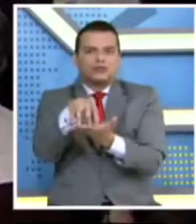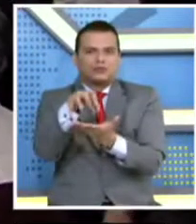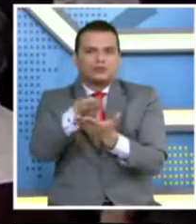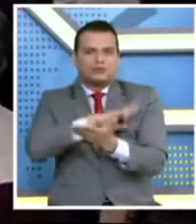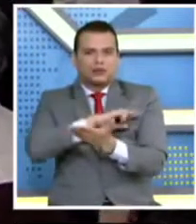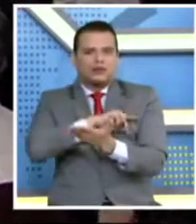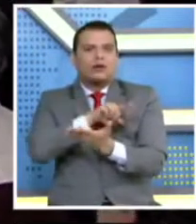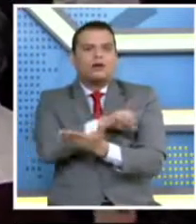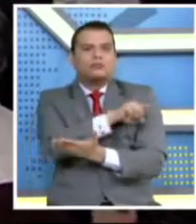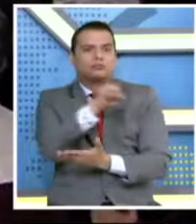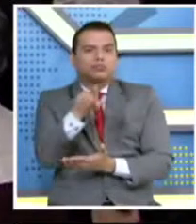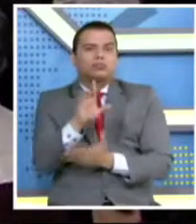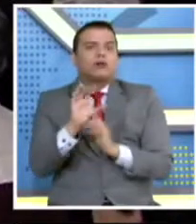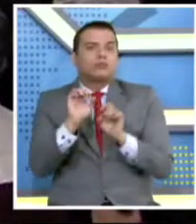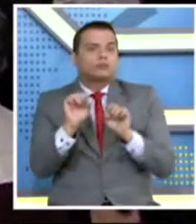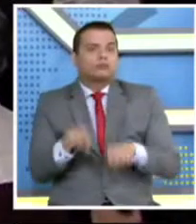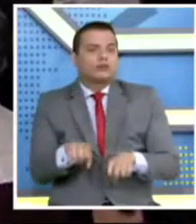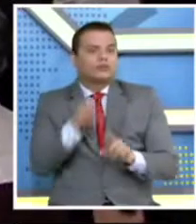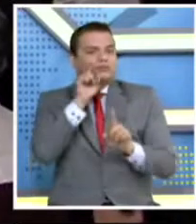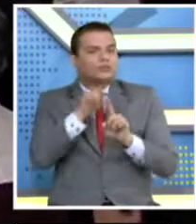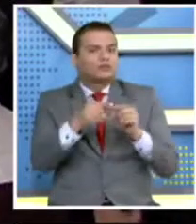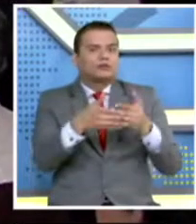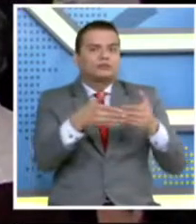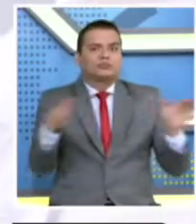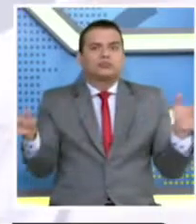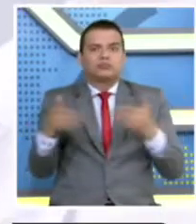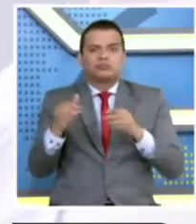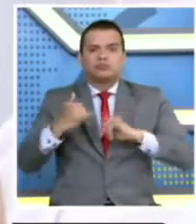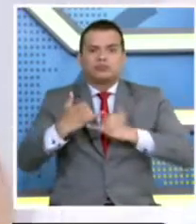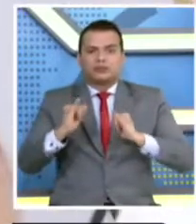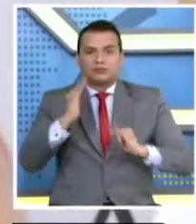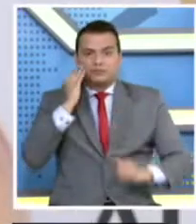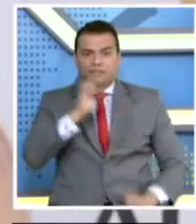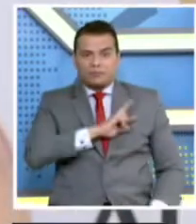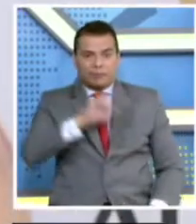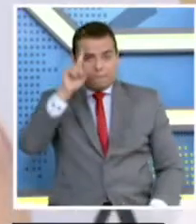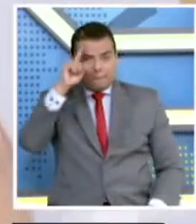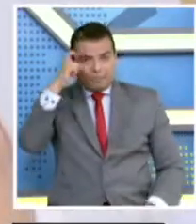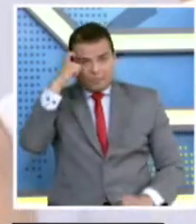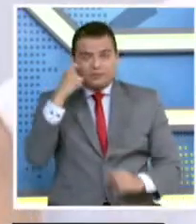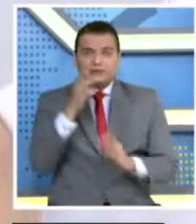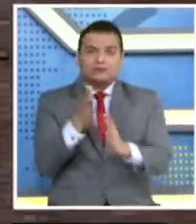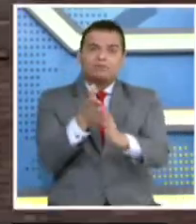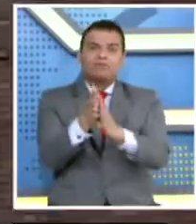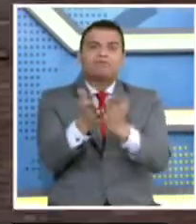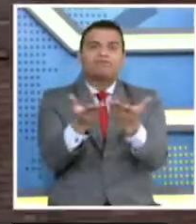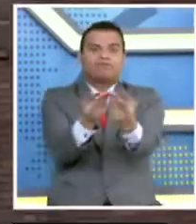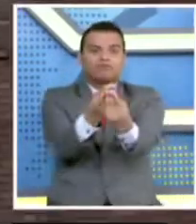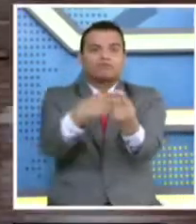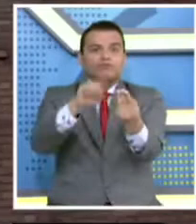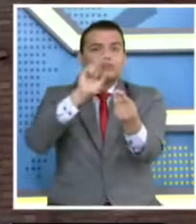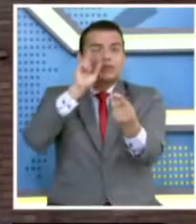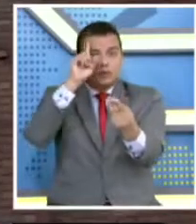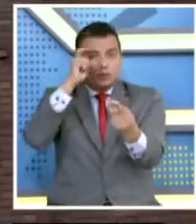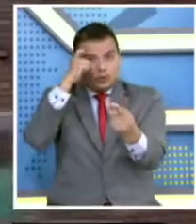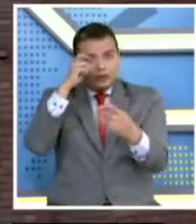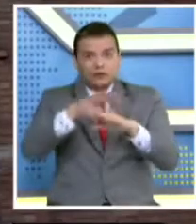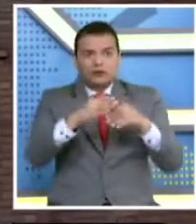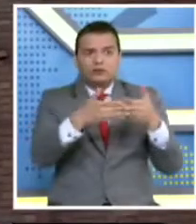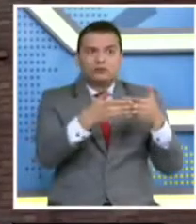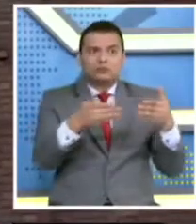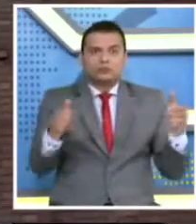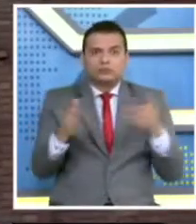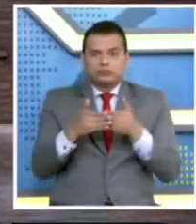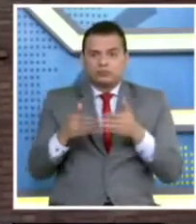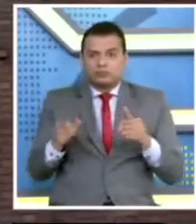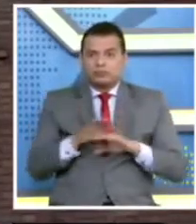estos espacios espirituales. Precisamente la gobernadora del Valle, Clara Luz Roldán, hizo un llamado al gobierno nacional para que en la nueva etapa de reactivación de varios